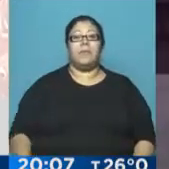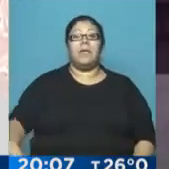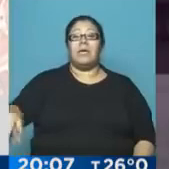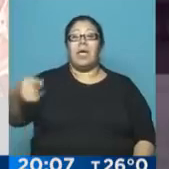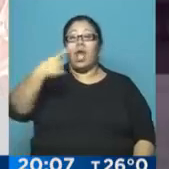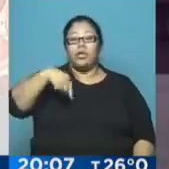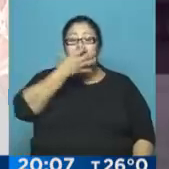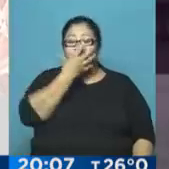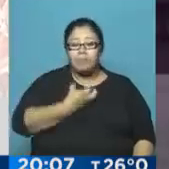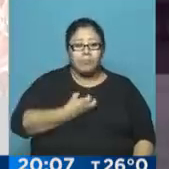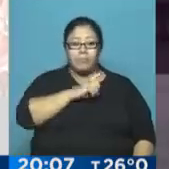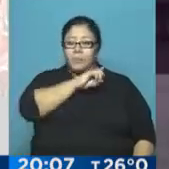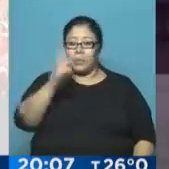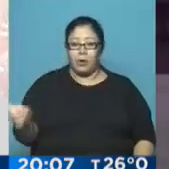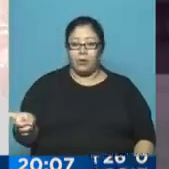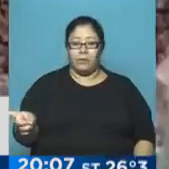agobien.